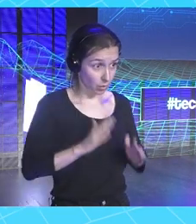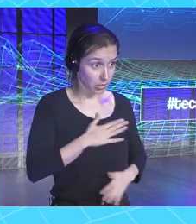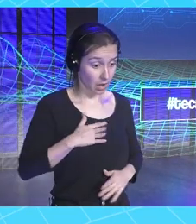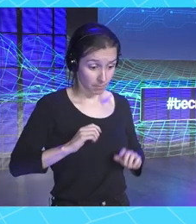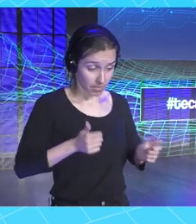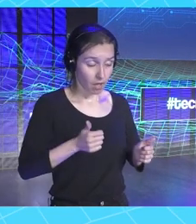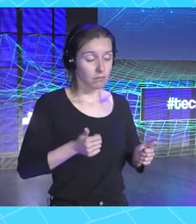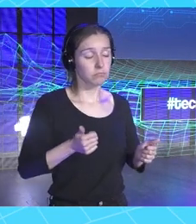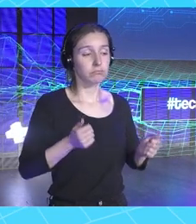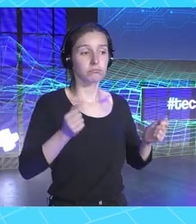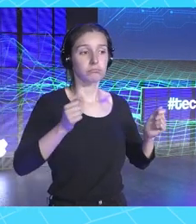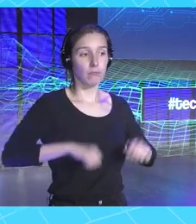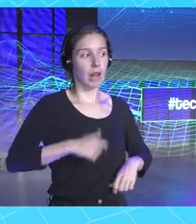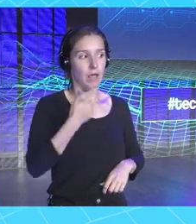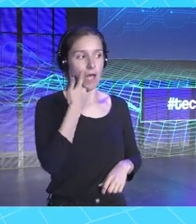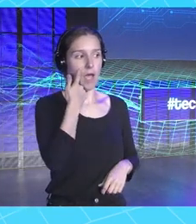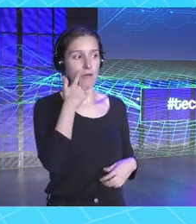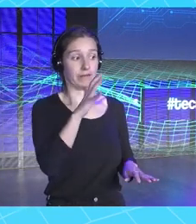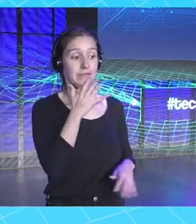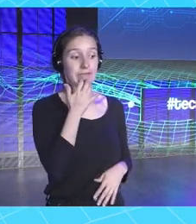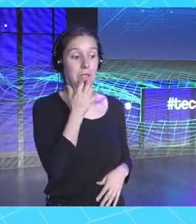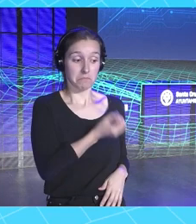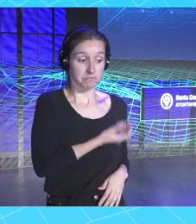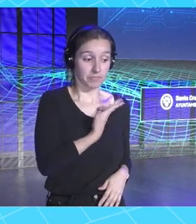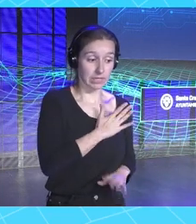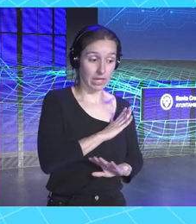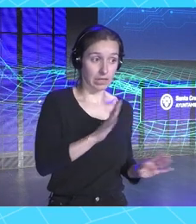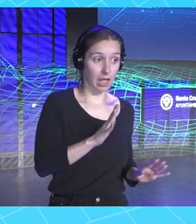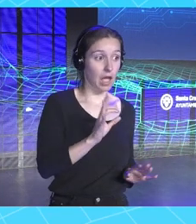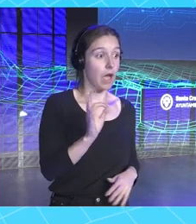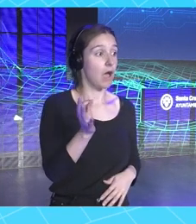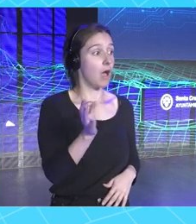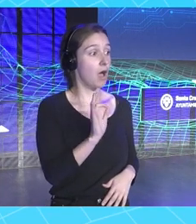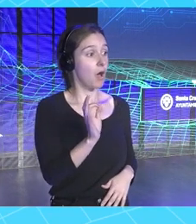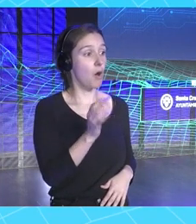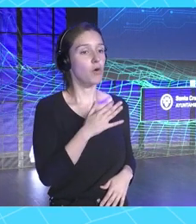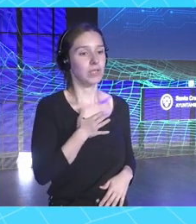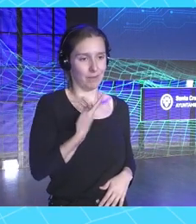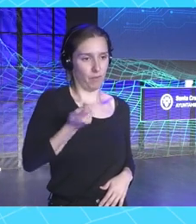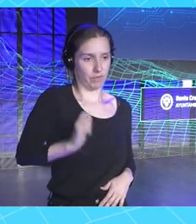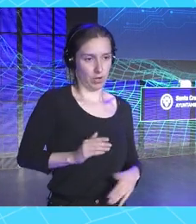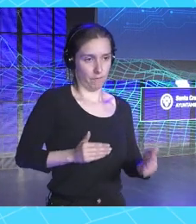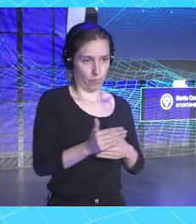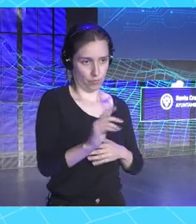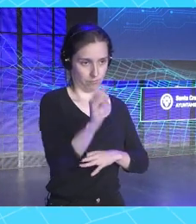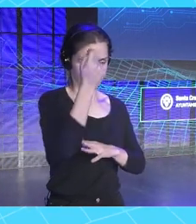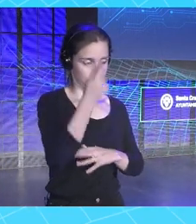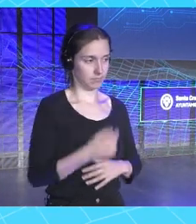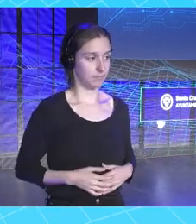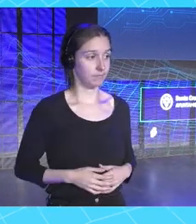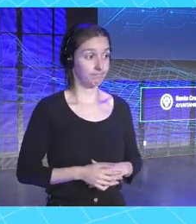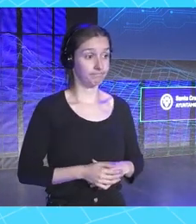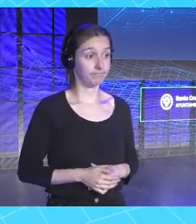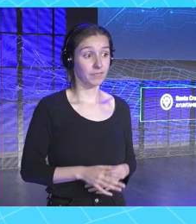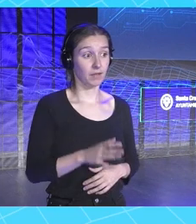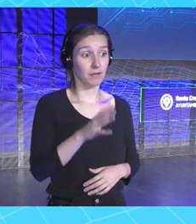quiere empezar habrá que ver si es una afición o un aficionado o quiere ser un profesional porque